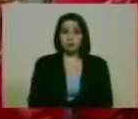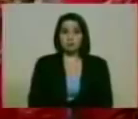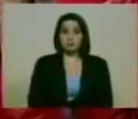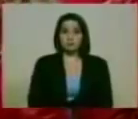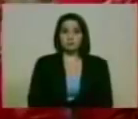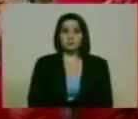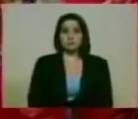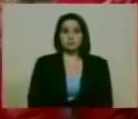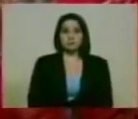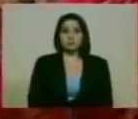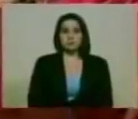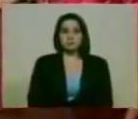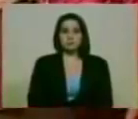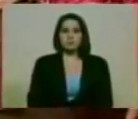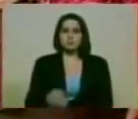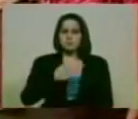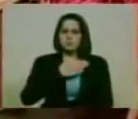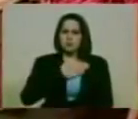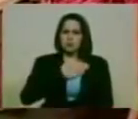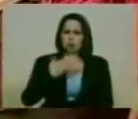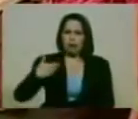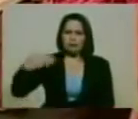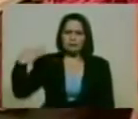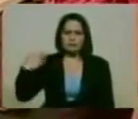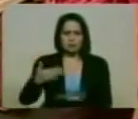Yo en una oportunidad estuve estudiando